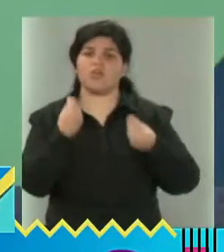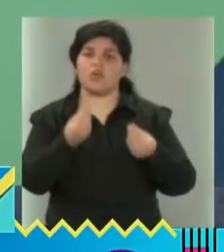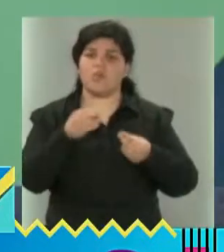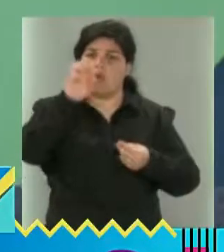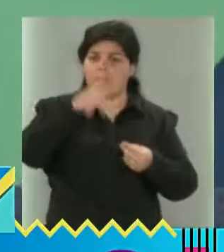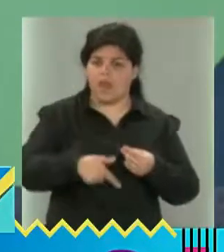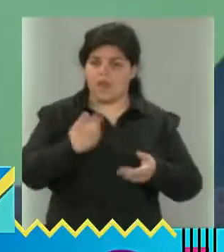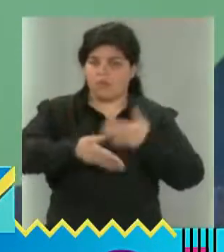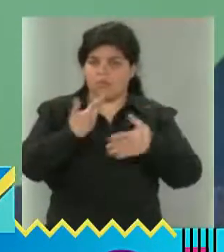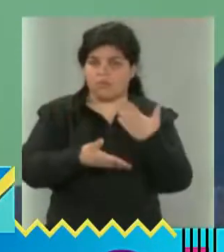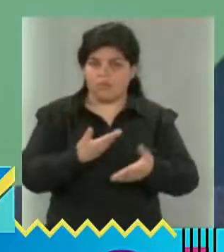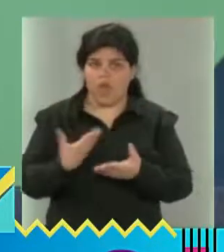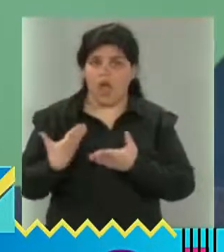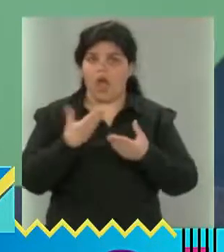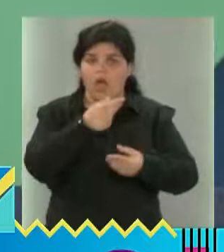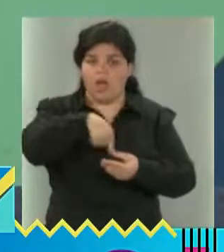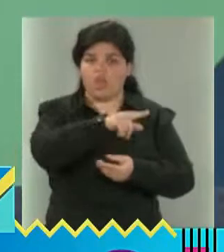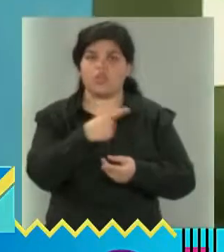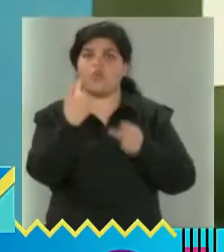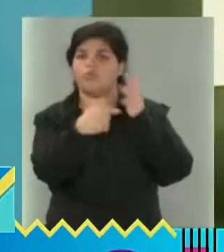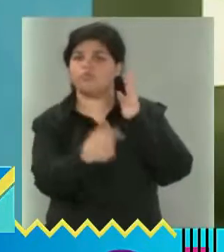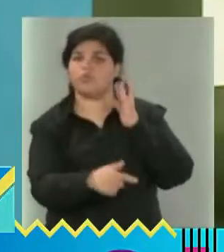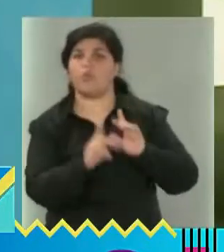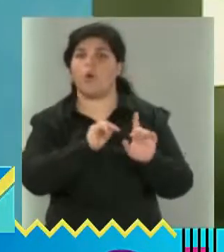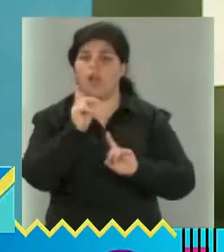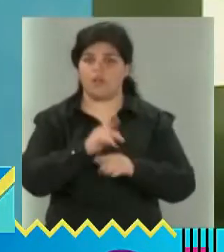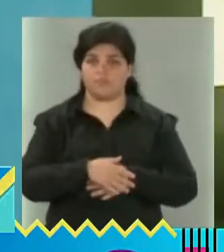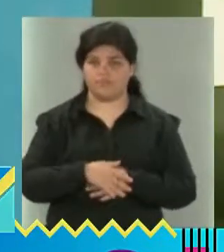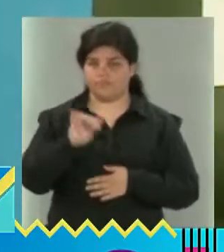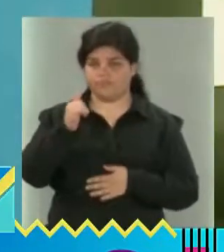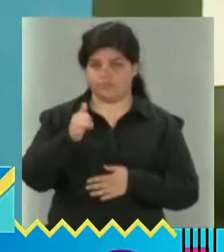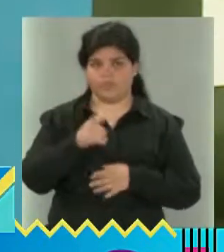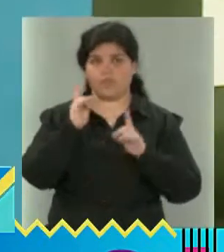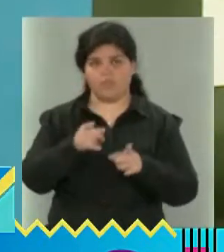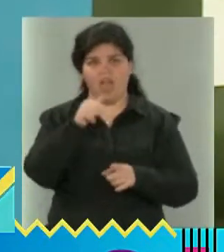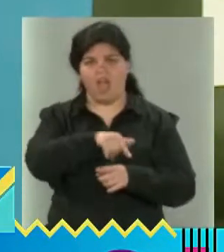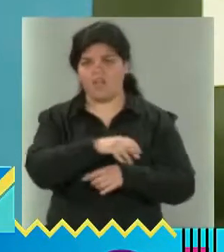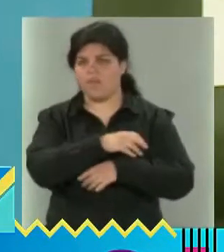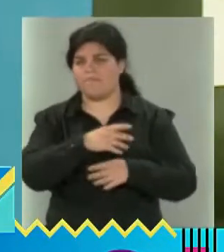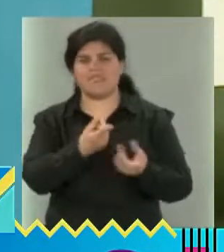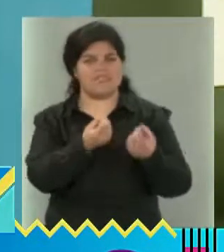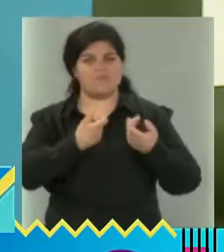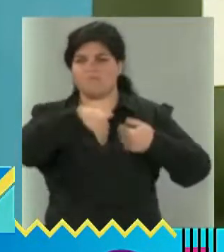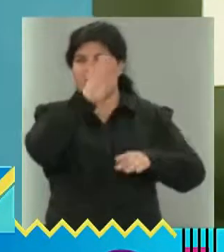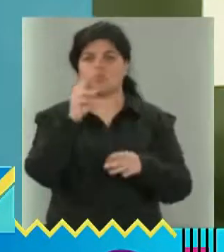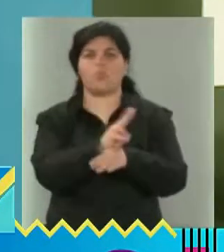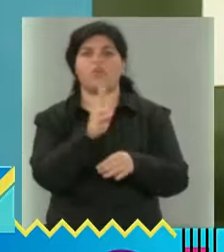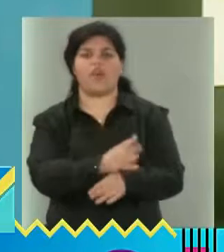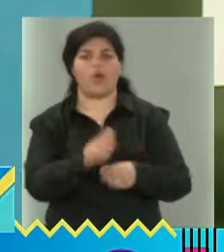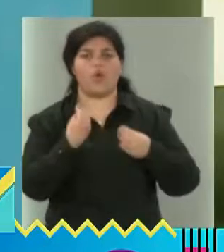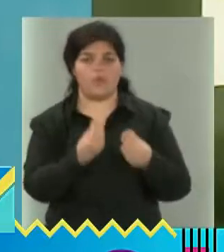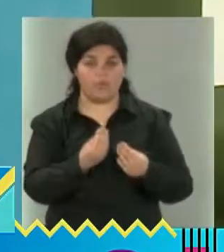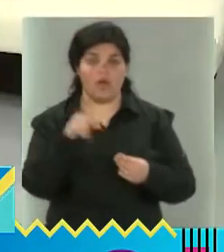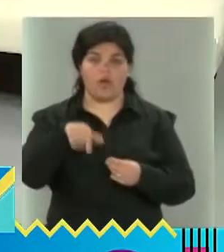medidas que los van a alcanzar en este sector? Exactamente, vamos a hablar del sector que a veces es el más vulnerable, ¿sí? Cómo se lo protege. Ahora sí, los presento a